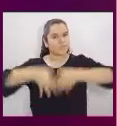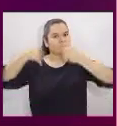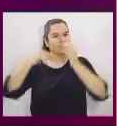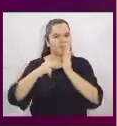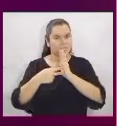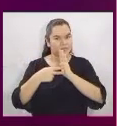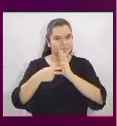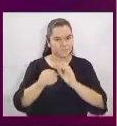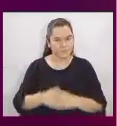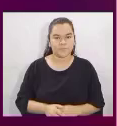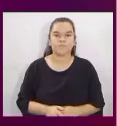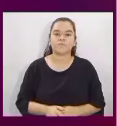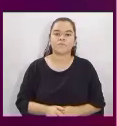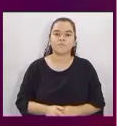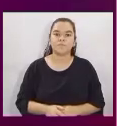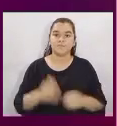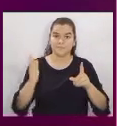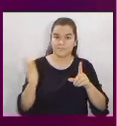Voy a volver sobre el anterior